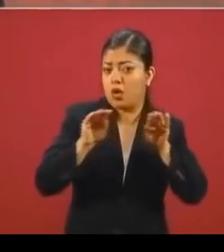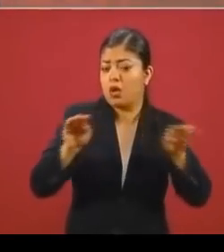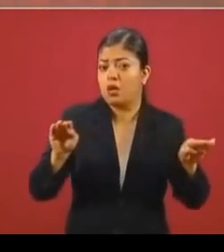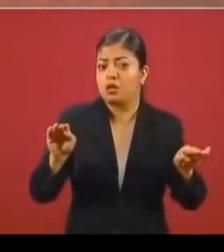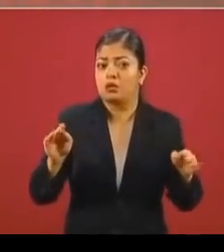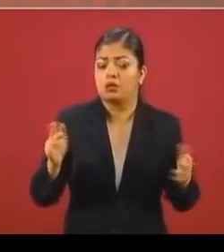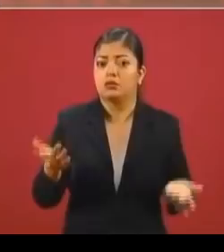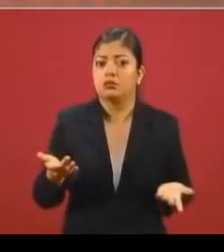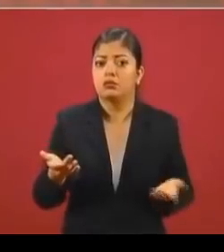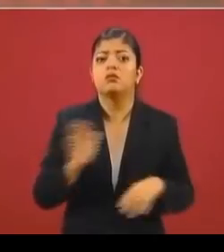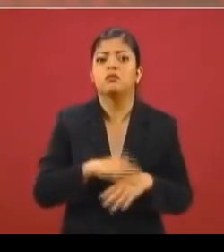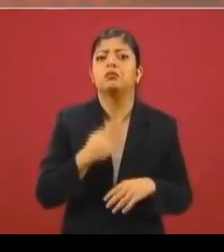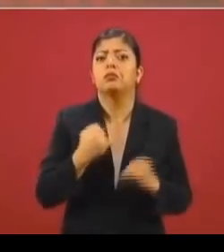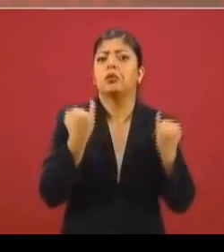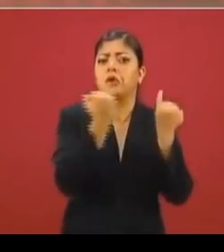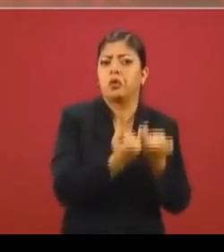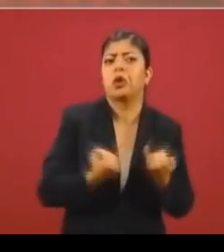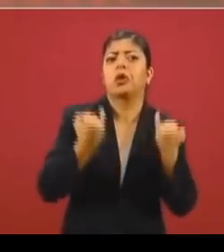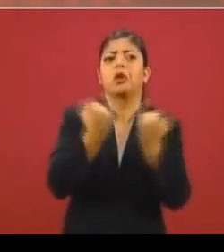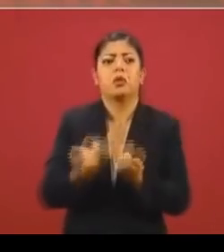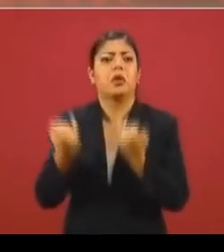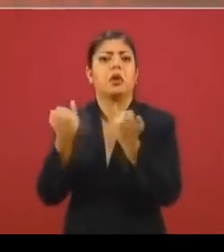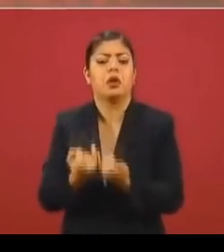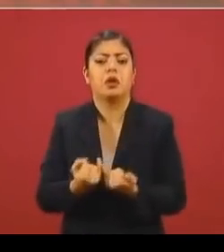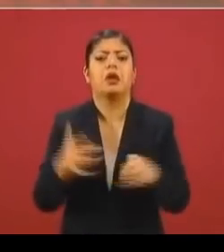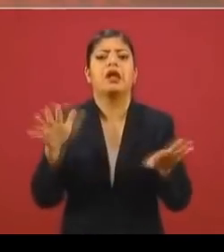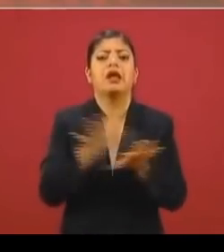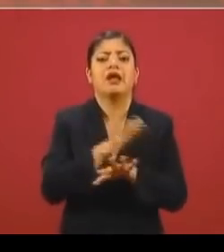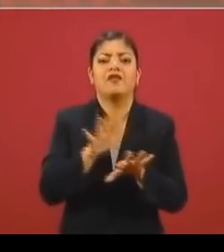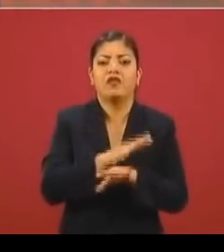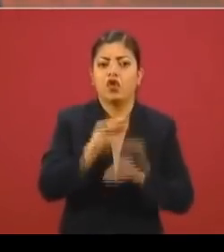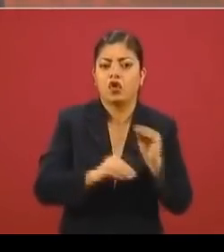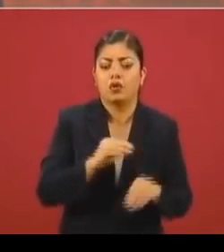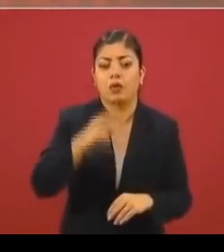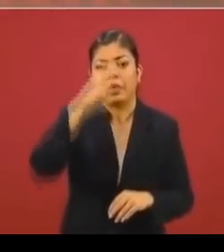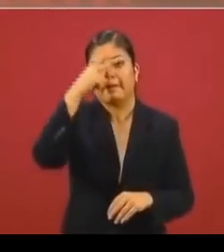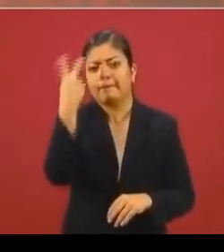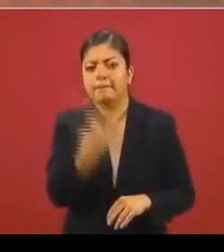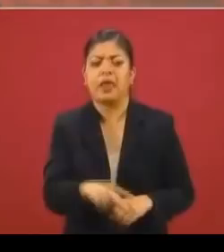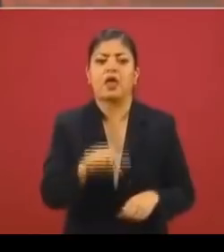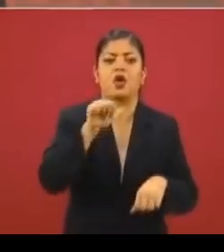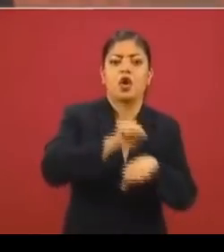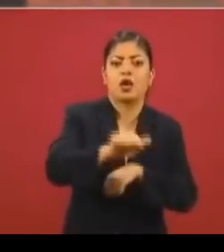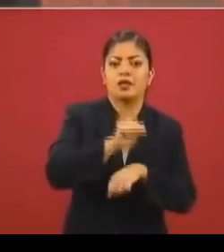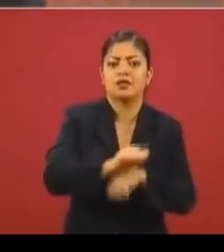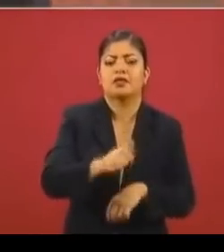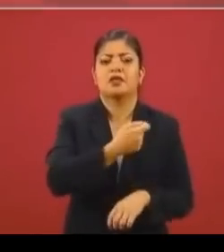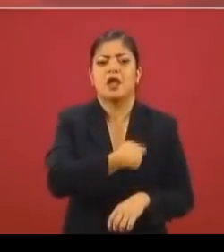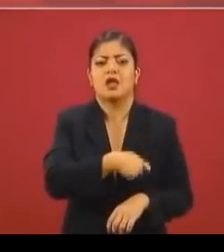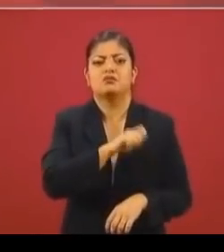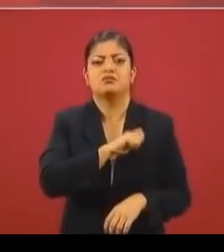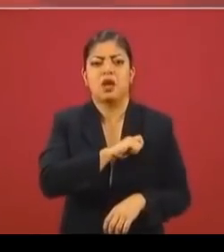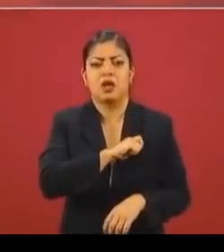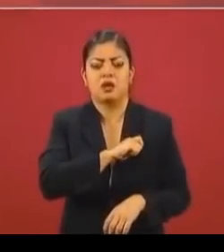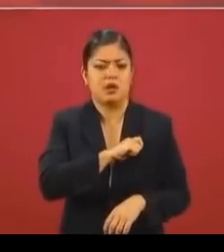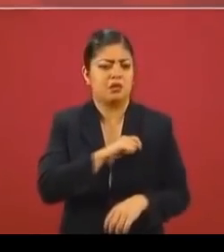porque era lo mismo, reformas estructurales en México, en Argentina, en España, en todos lados, las